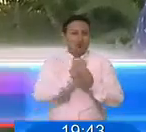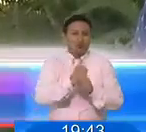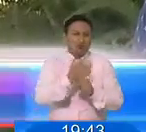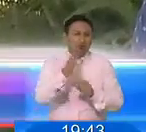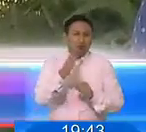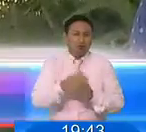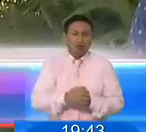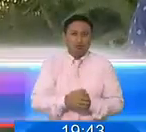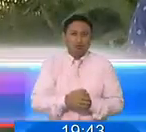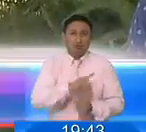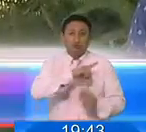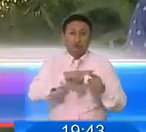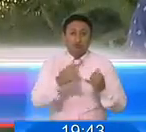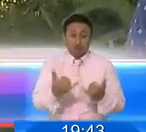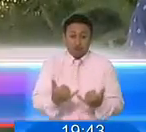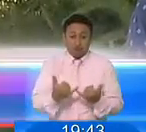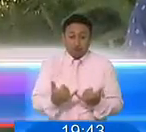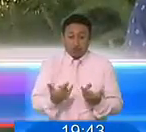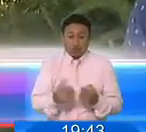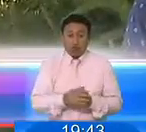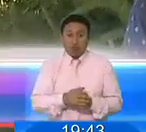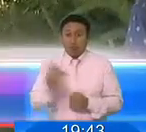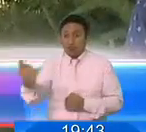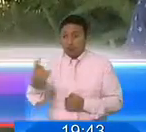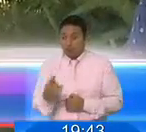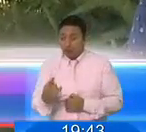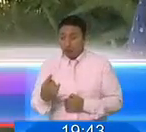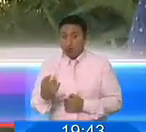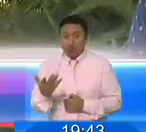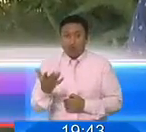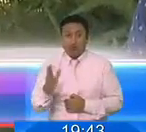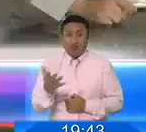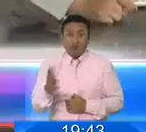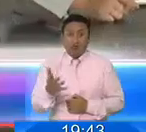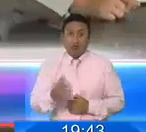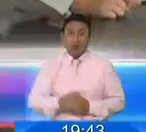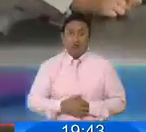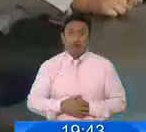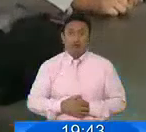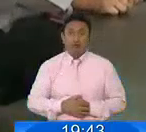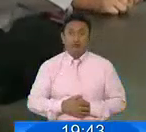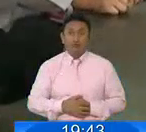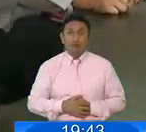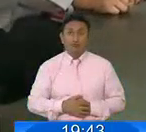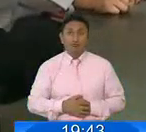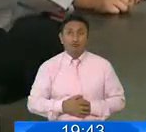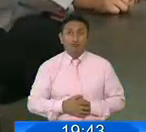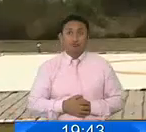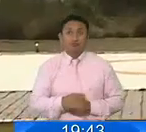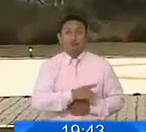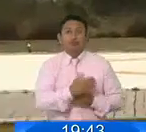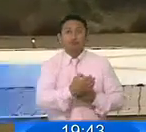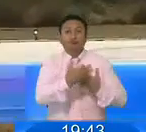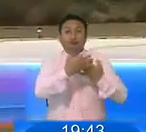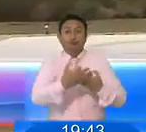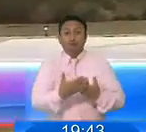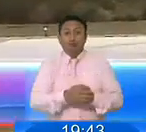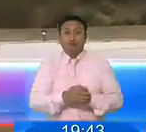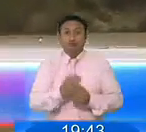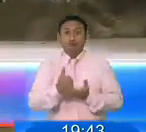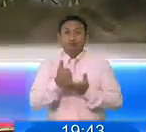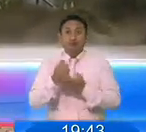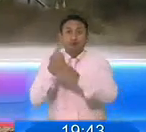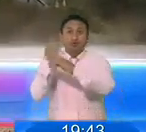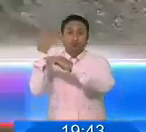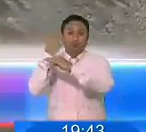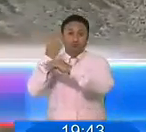hasta el día de hoy no ha llegado absolutamente nadie de acuerdo información oficial con la ayuda del helicóptero